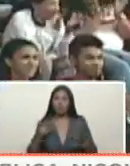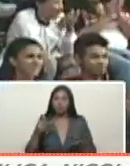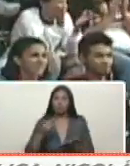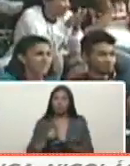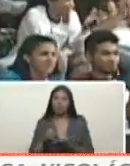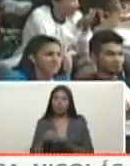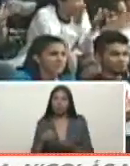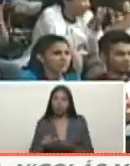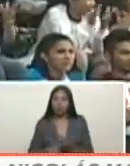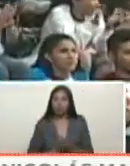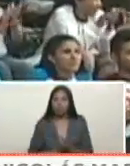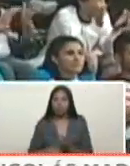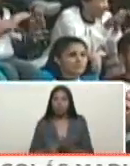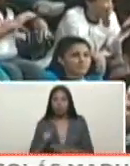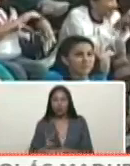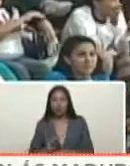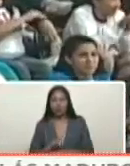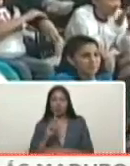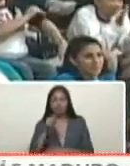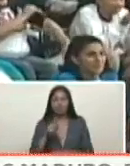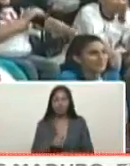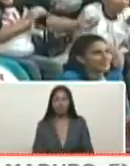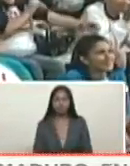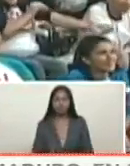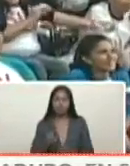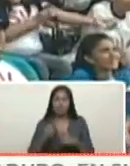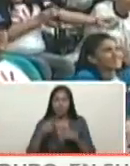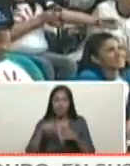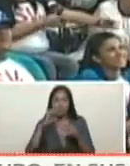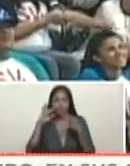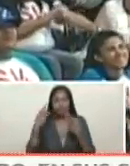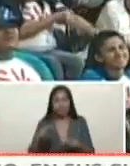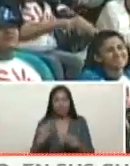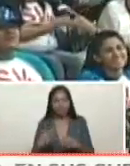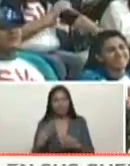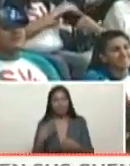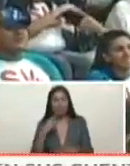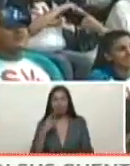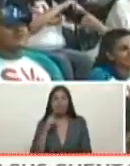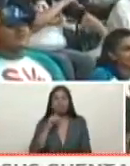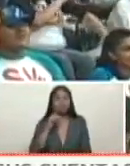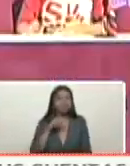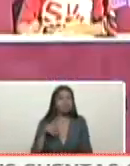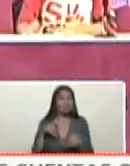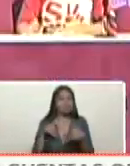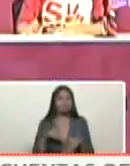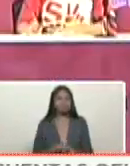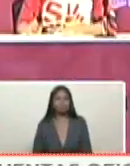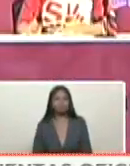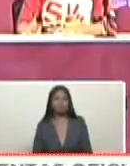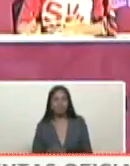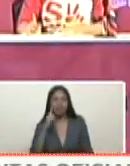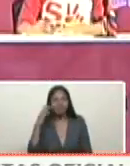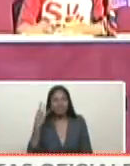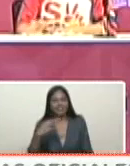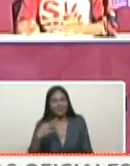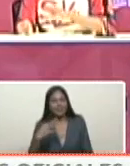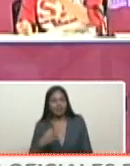y carnetizada y protegida. Pero de verdad, verdad, no de mentirita. De verdad,